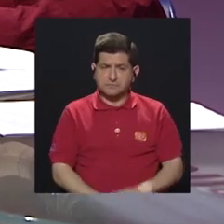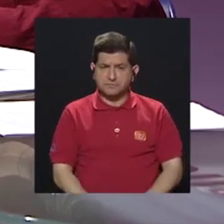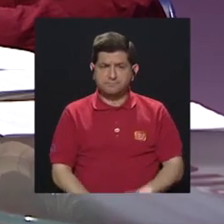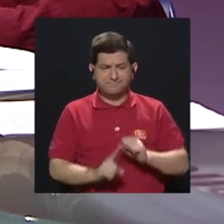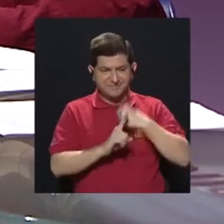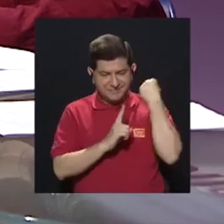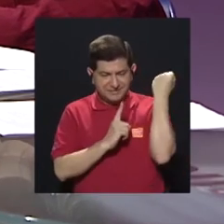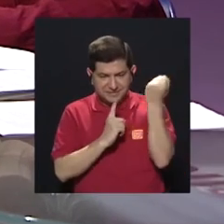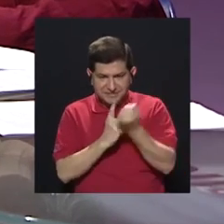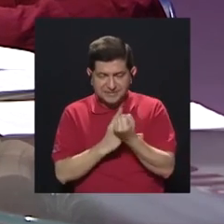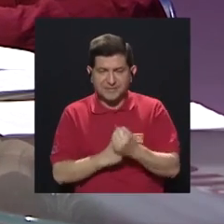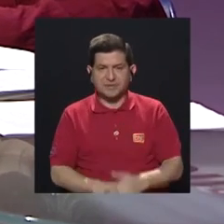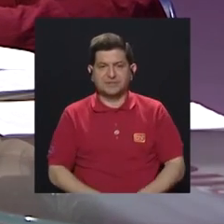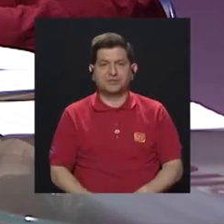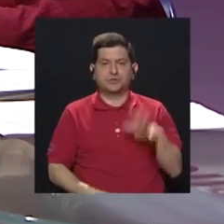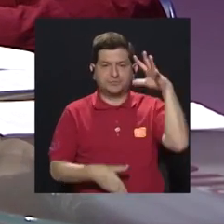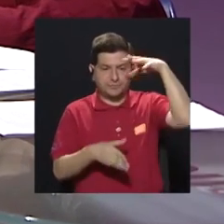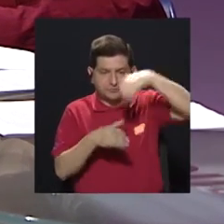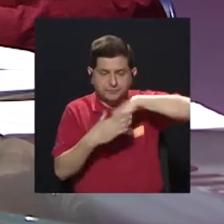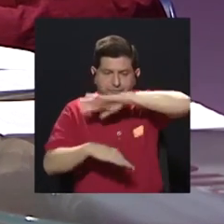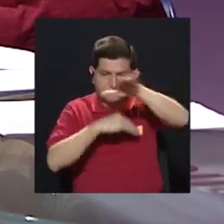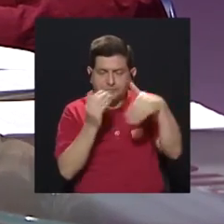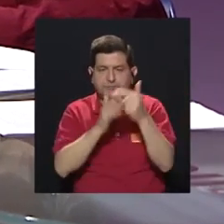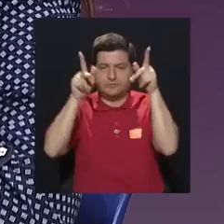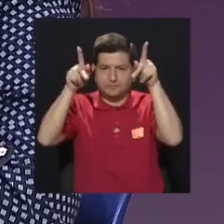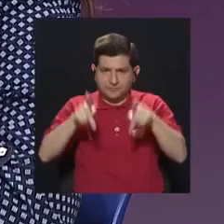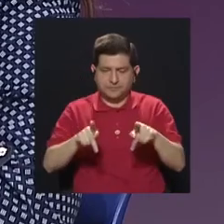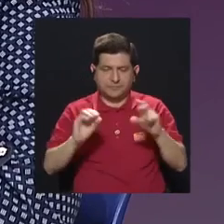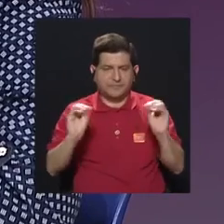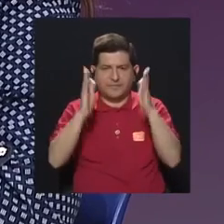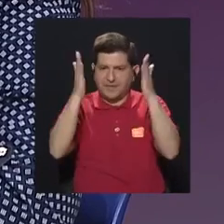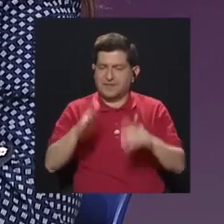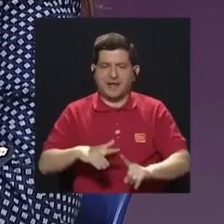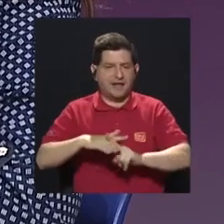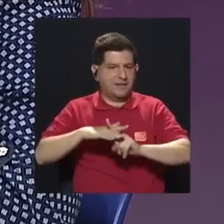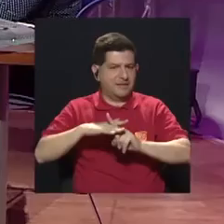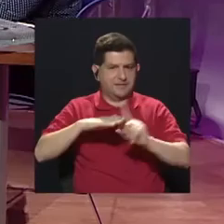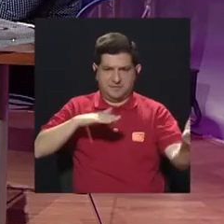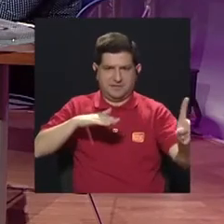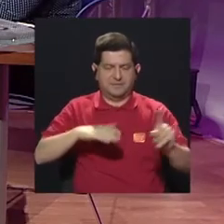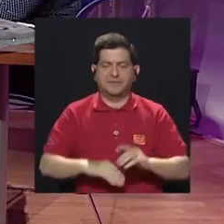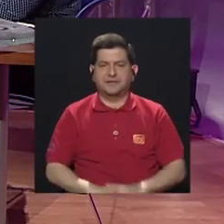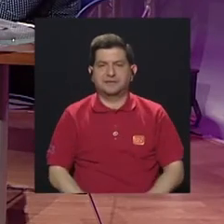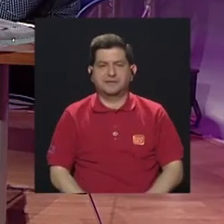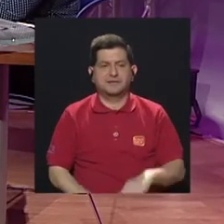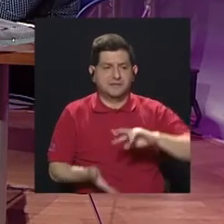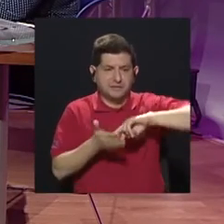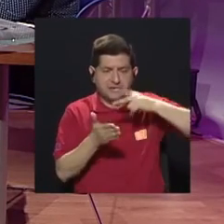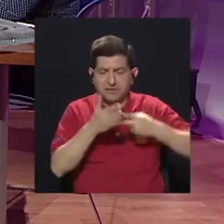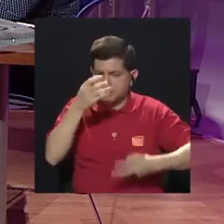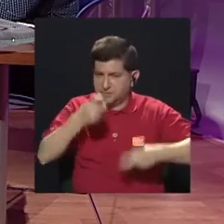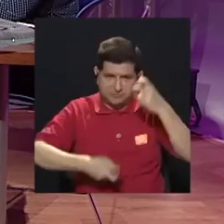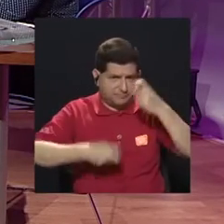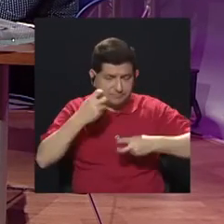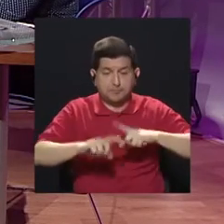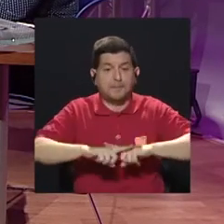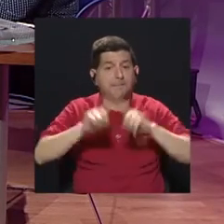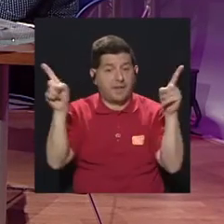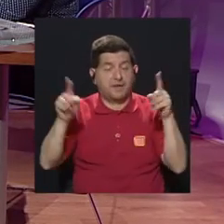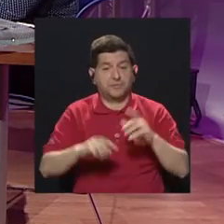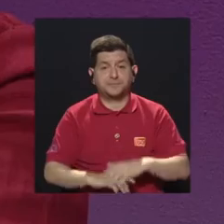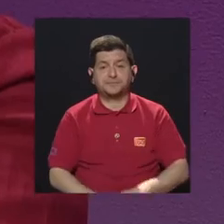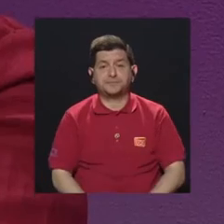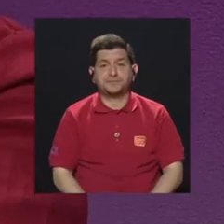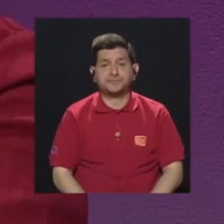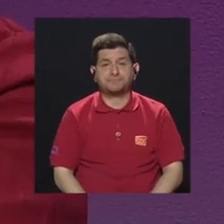asunto en que no se involucra a todas las personas escapa de esta de esta problemática pero me parece que